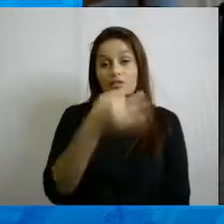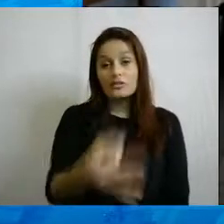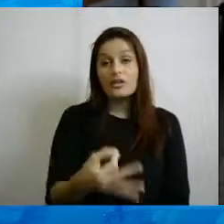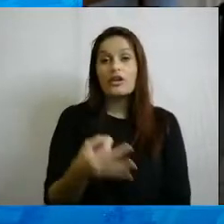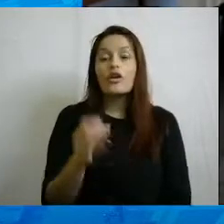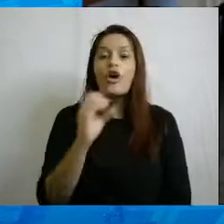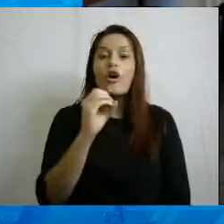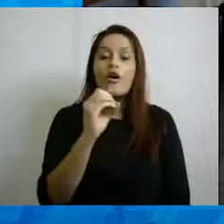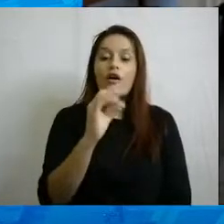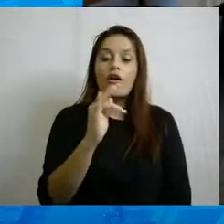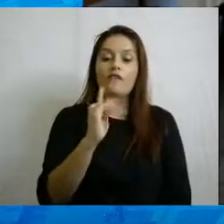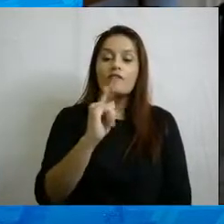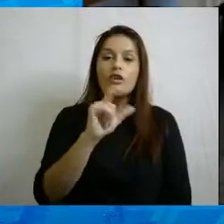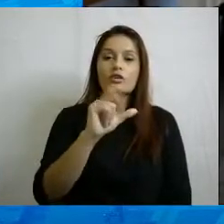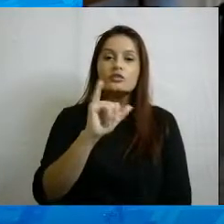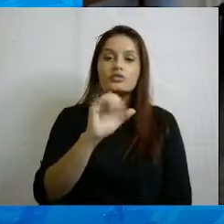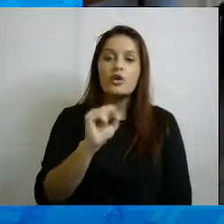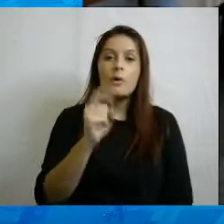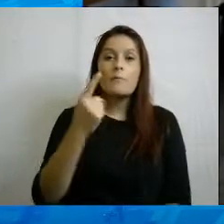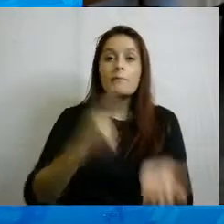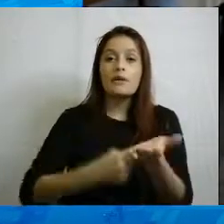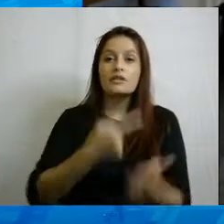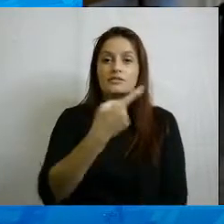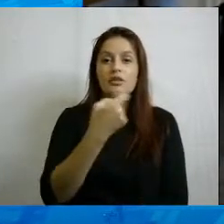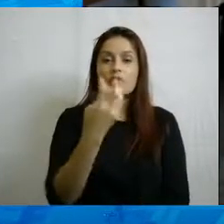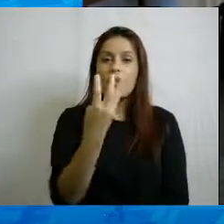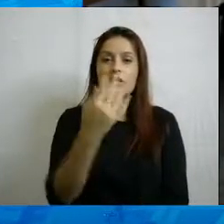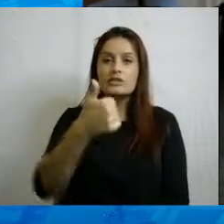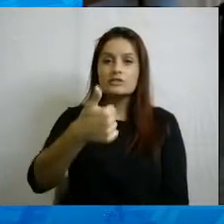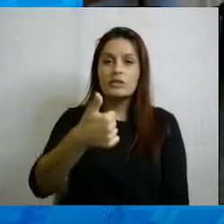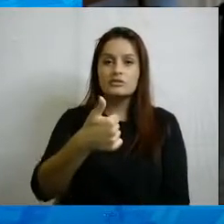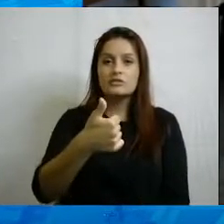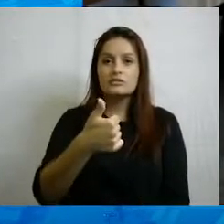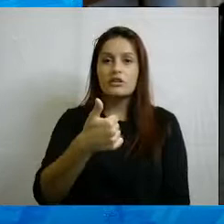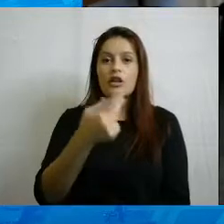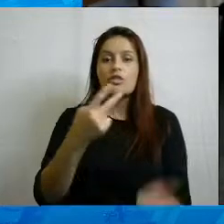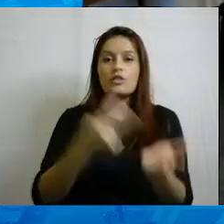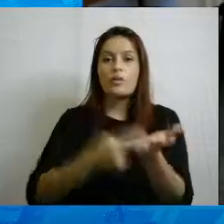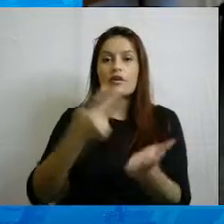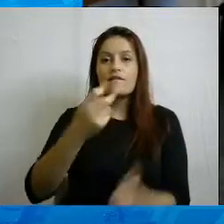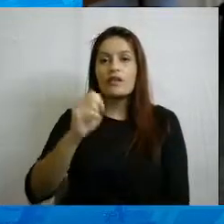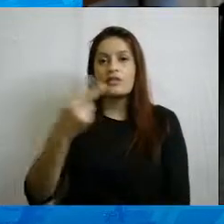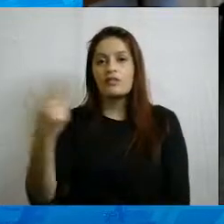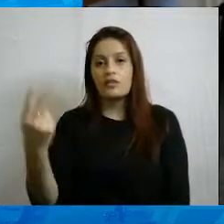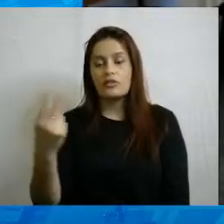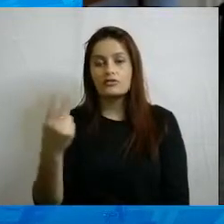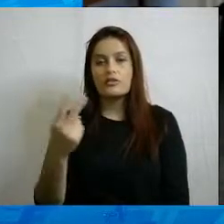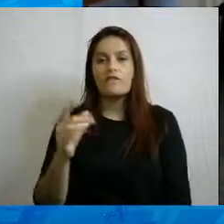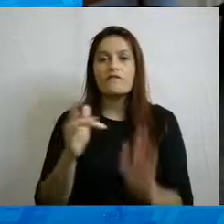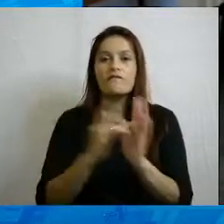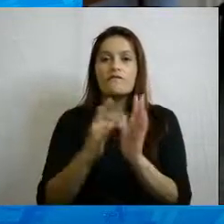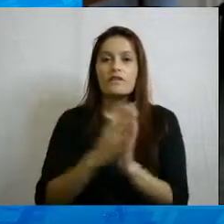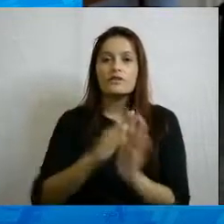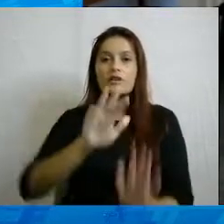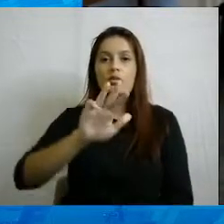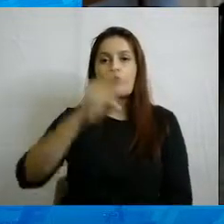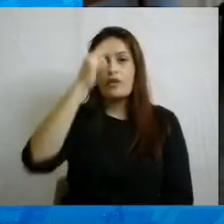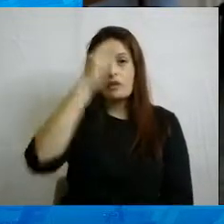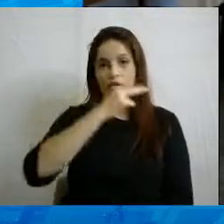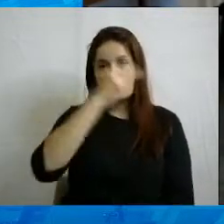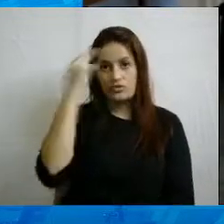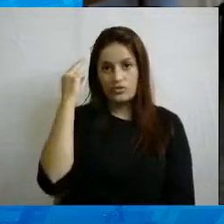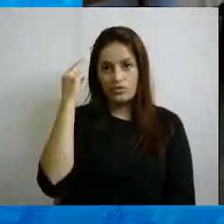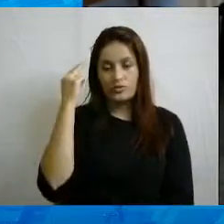el oficio número 1146 del 2022, de fecha 9 de marzo de 2022, de la Subsecretaría de Desarrollo